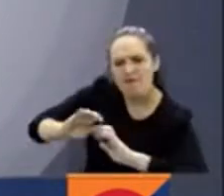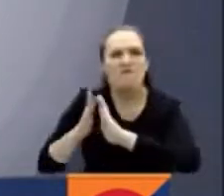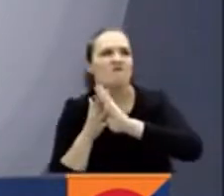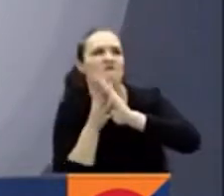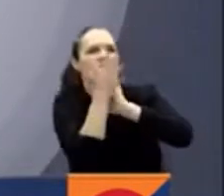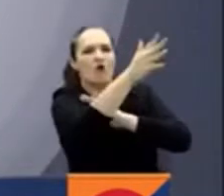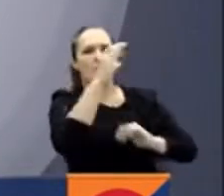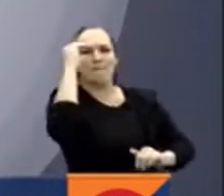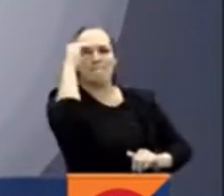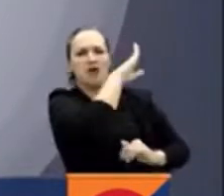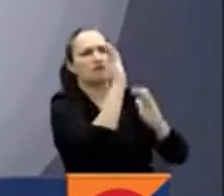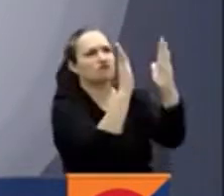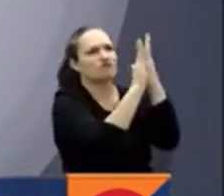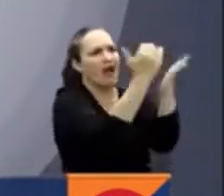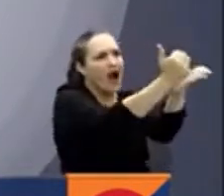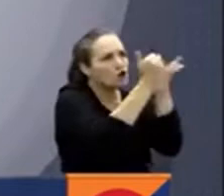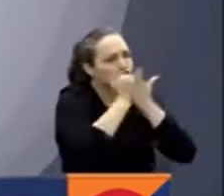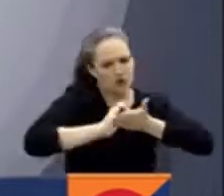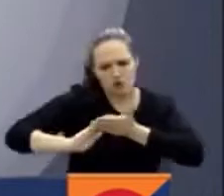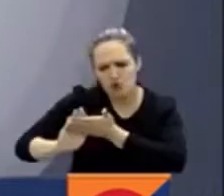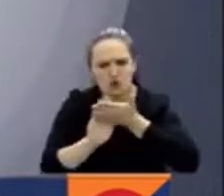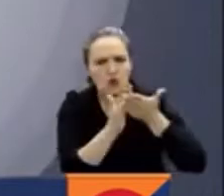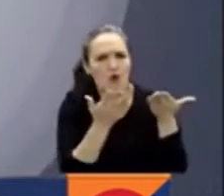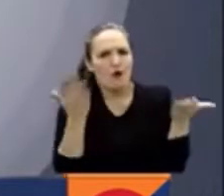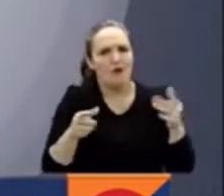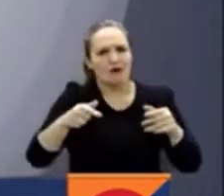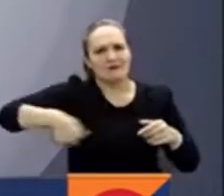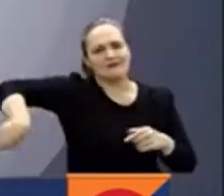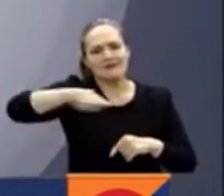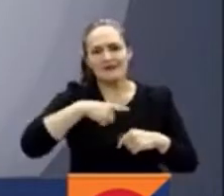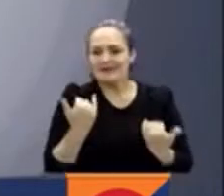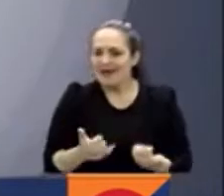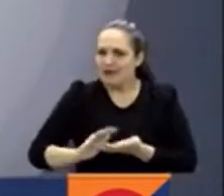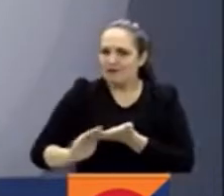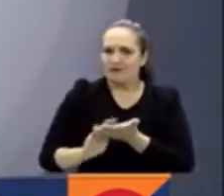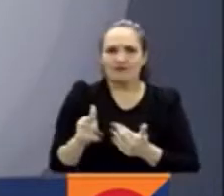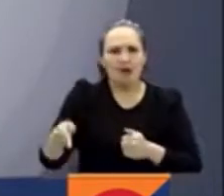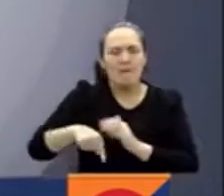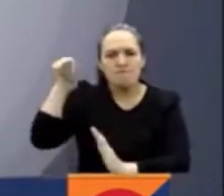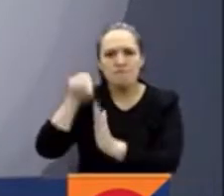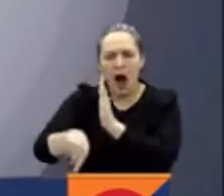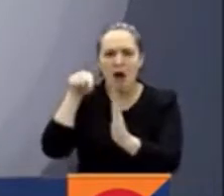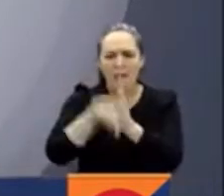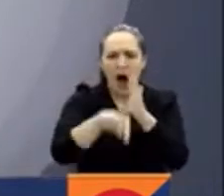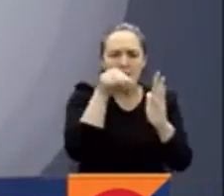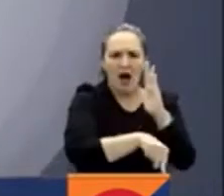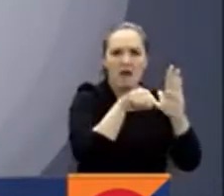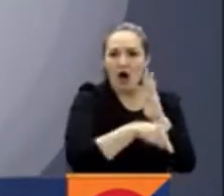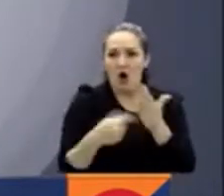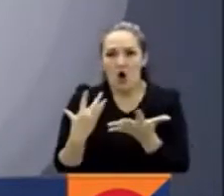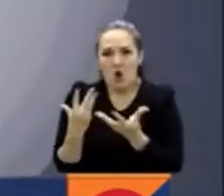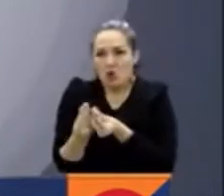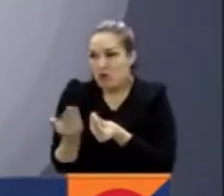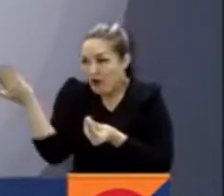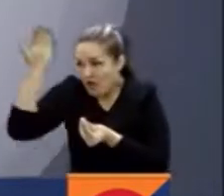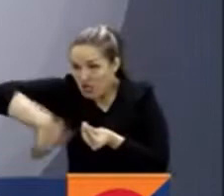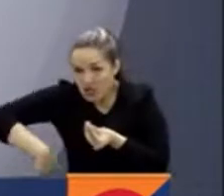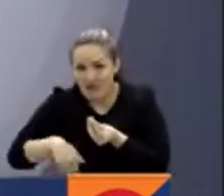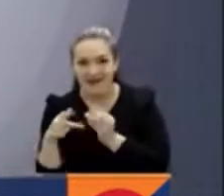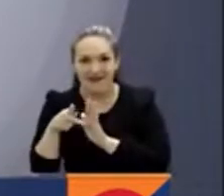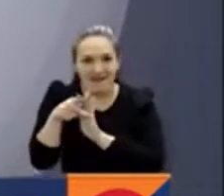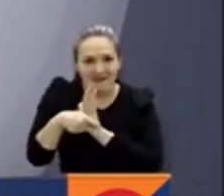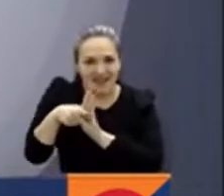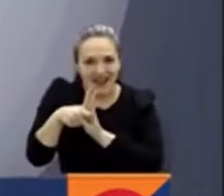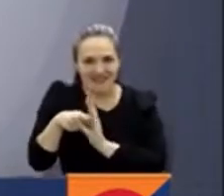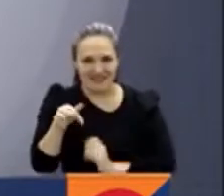que ayude a tomar medidas necesarias que puedan acabar con estos asesinatos y desmantelar esta peligrosa banda delincuencial denominada